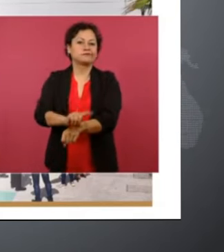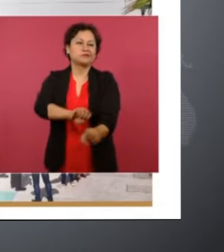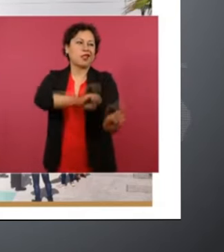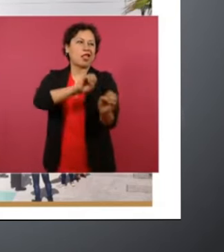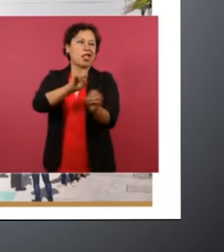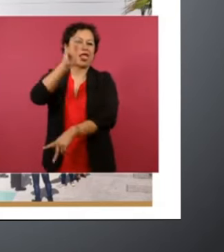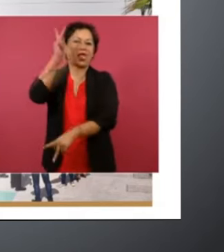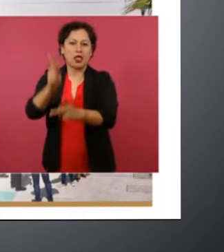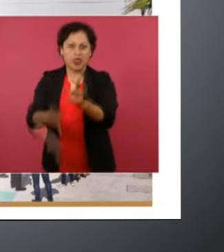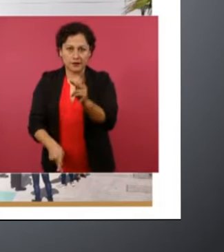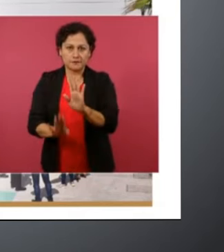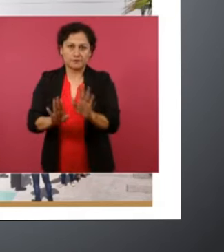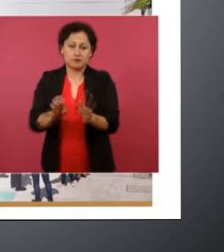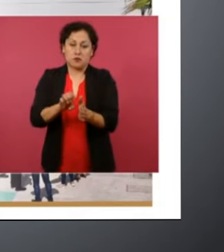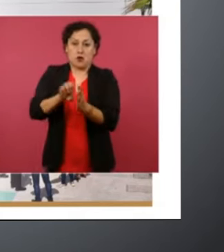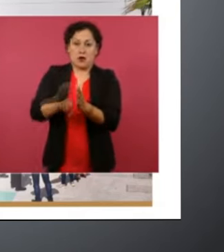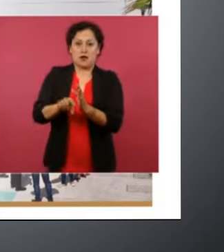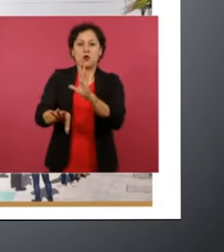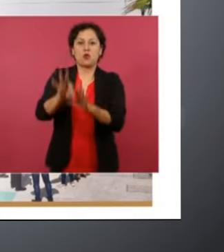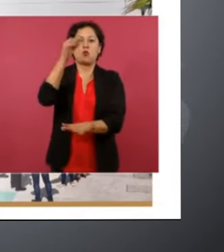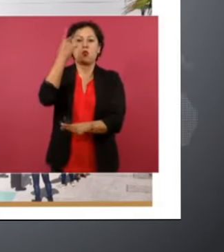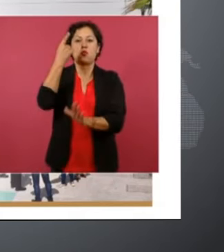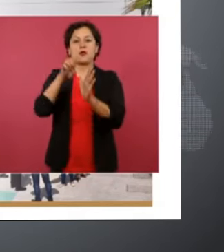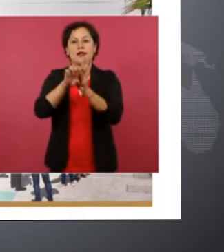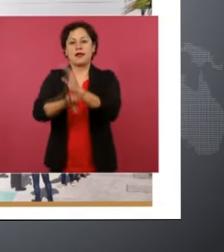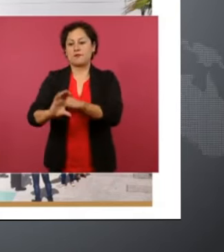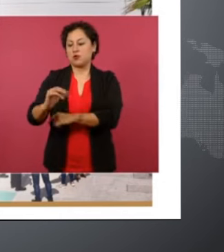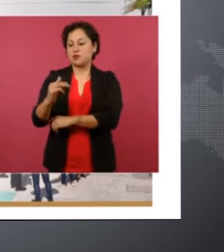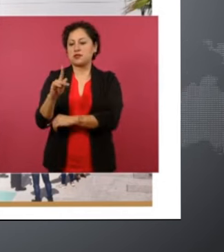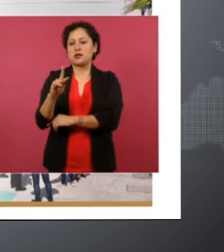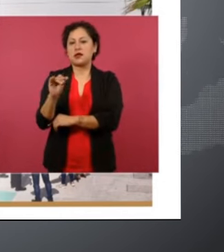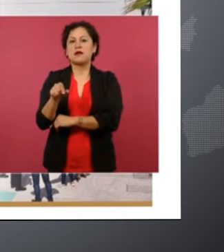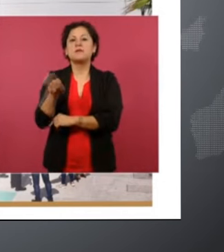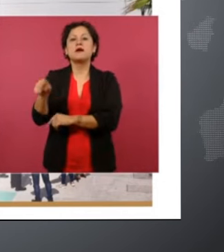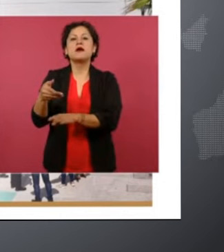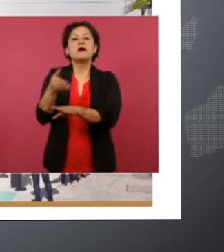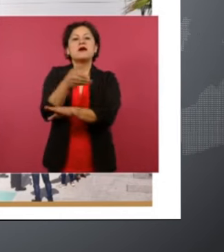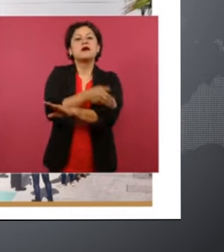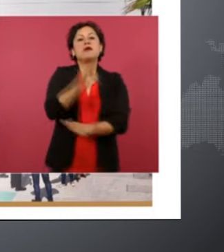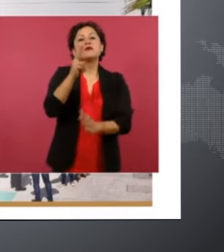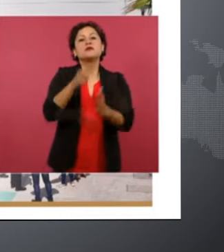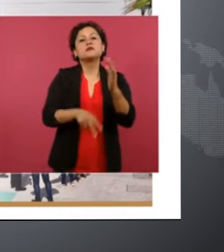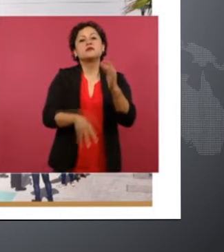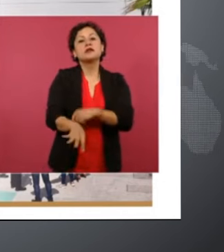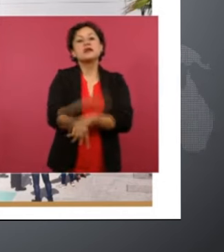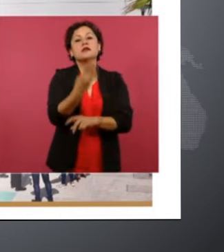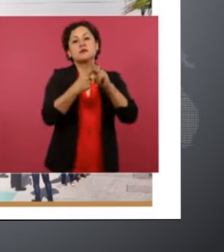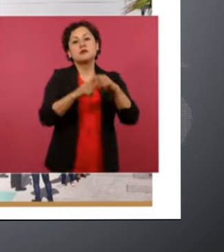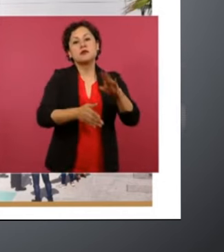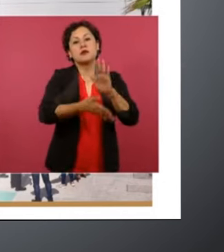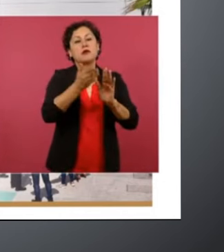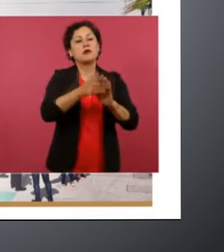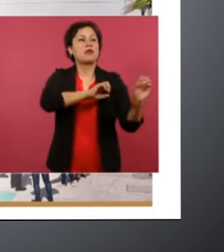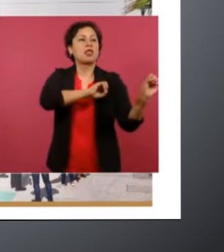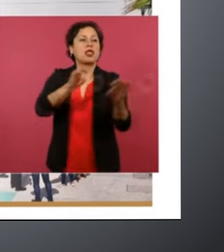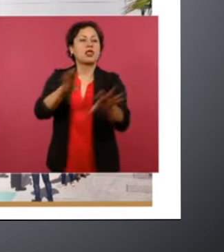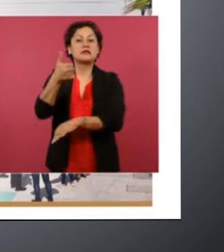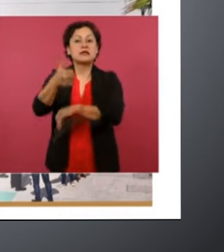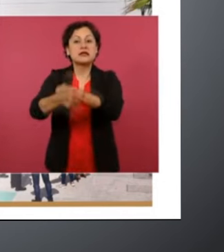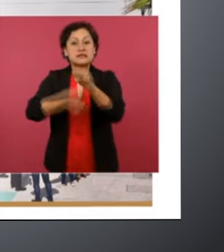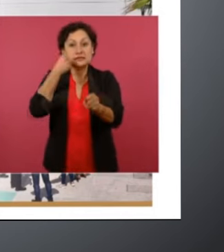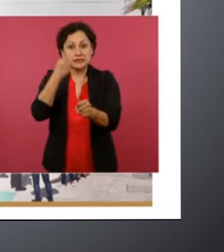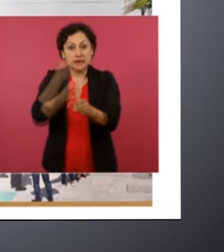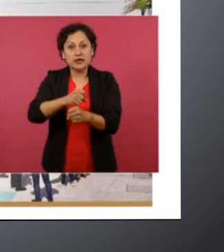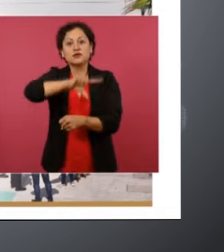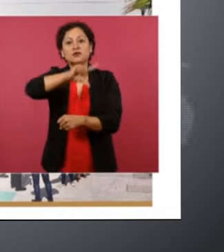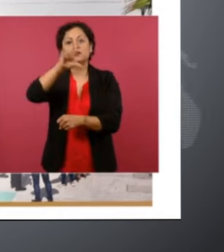Durante la conferencia matutina del presidente Andrés Manuel López Obrador, el director general del IMSS, Zoé Robledo Aburto, destacó el gran avance que se le ha dado